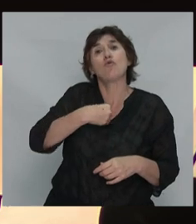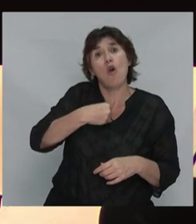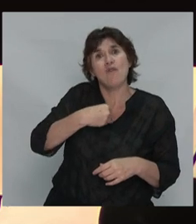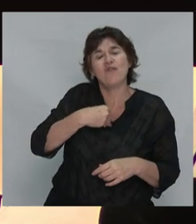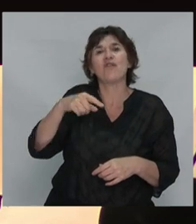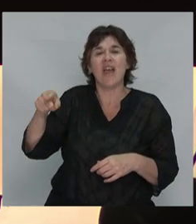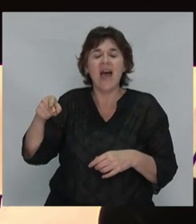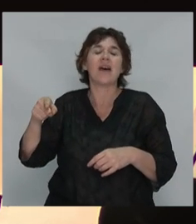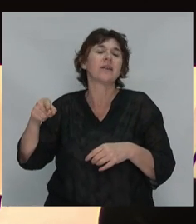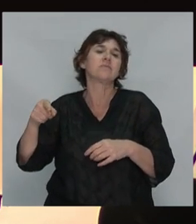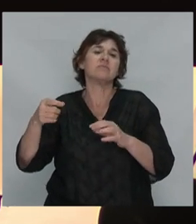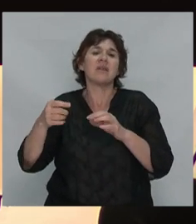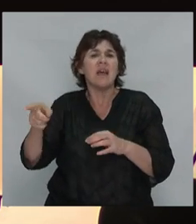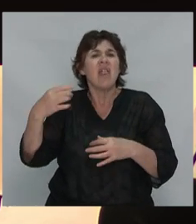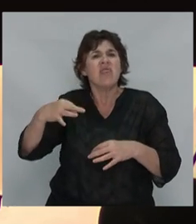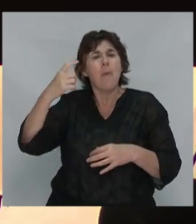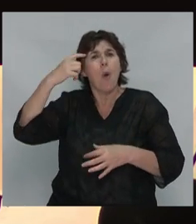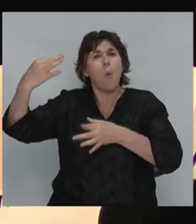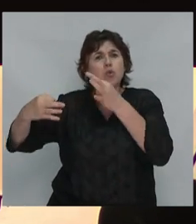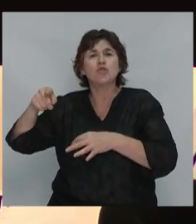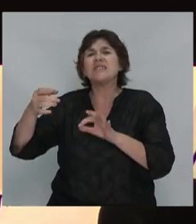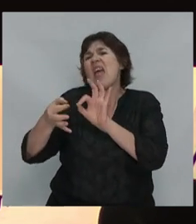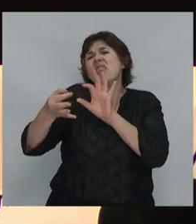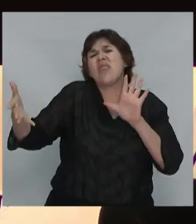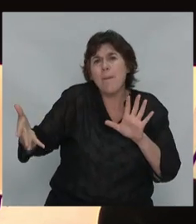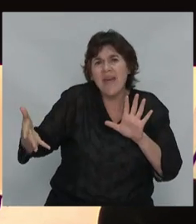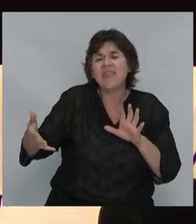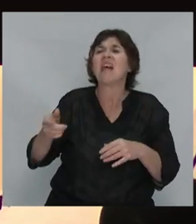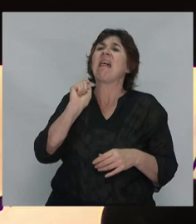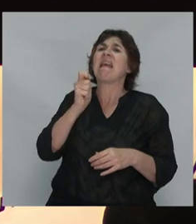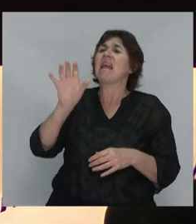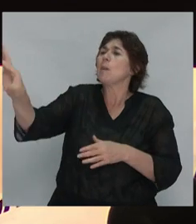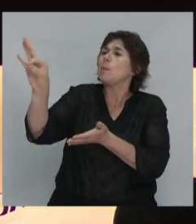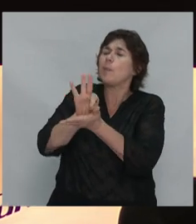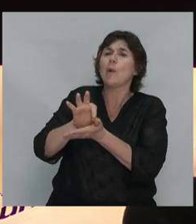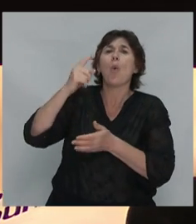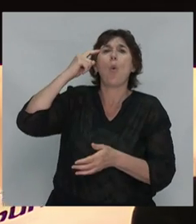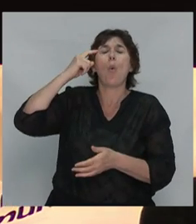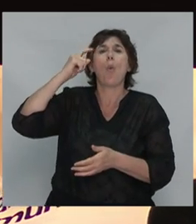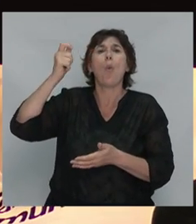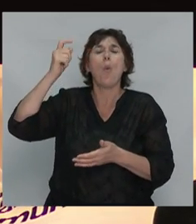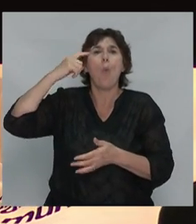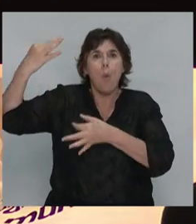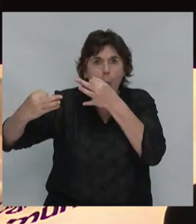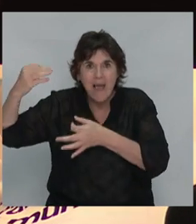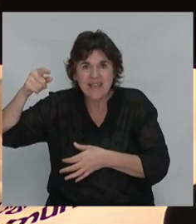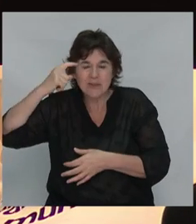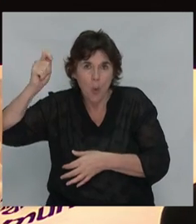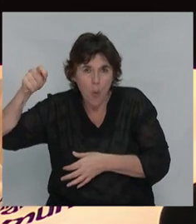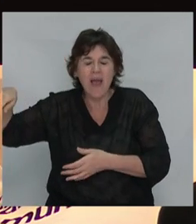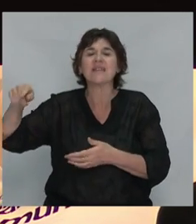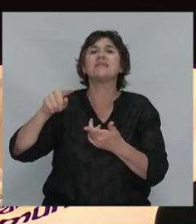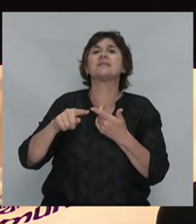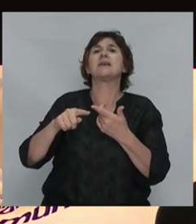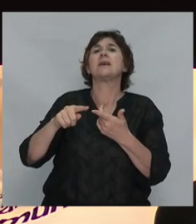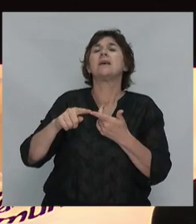en las indicaciones de jueces en la autonomía del ministerio público de la fiscalía en los autos